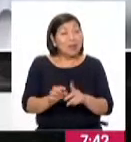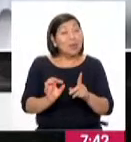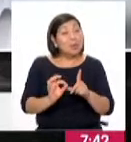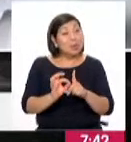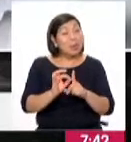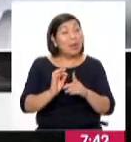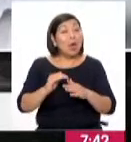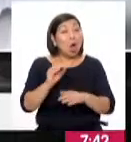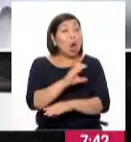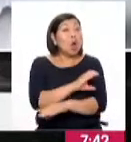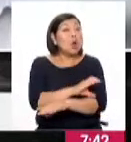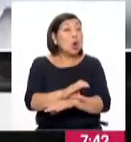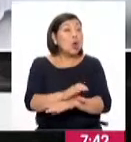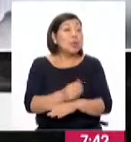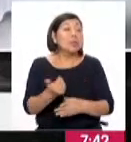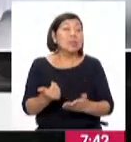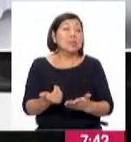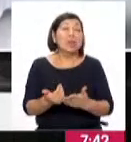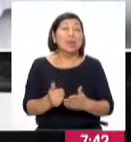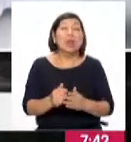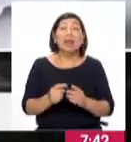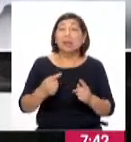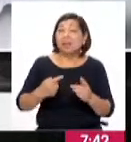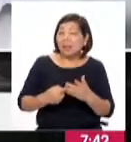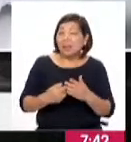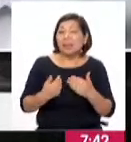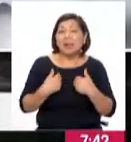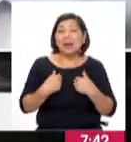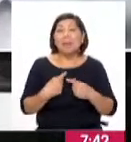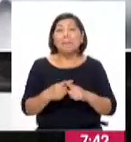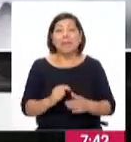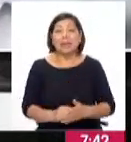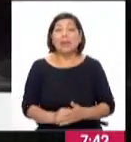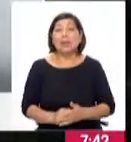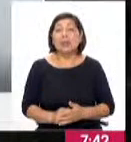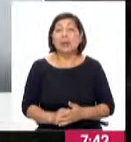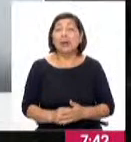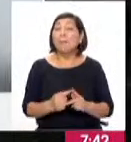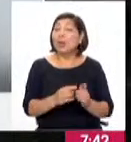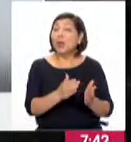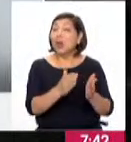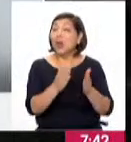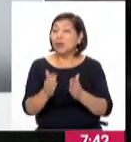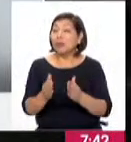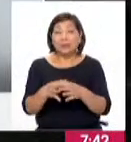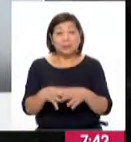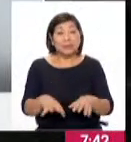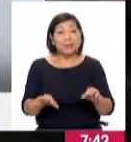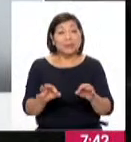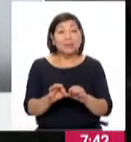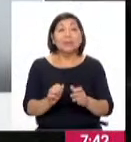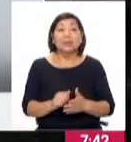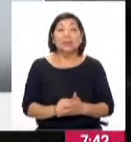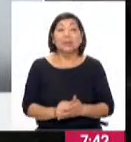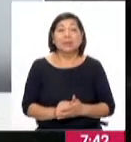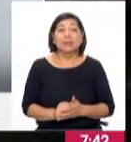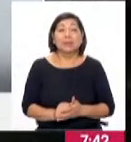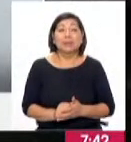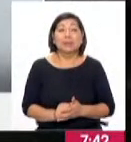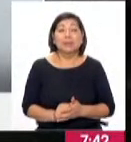a nivel costero las temperaturas del aire la sensación térmica que tenemos todo lo demás no pero hay otro ingrediente importante que son los vientos no